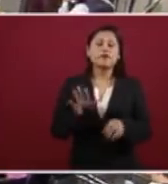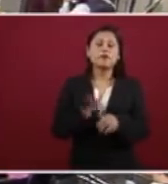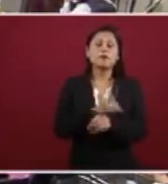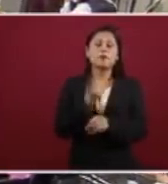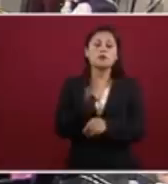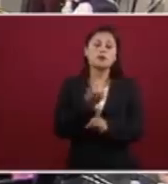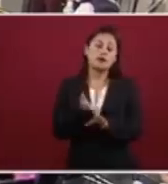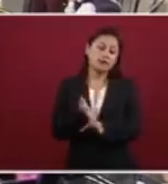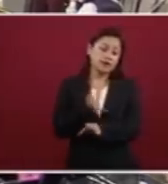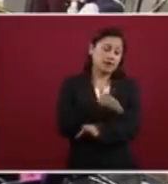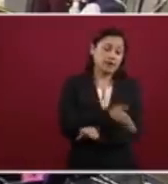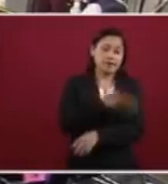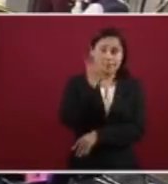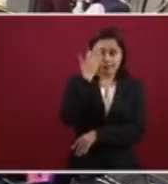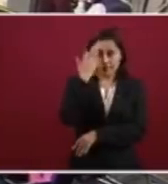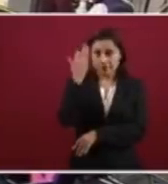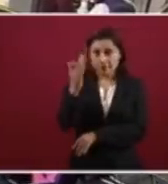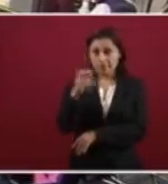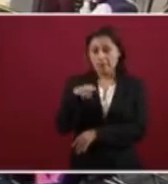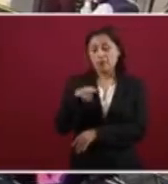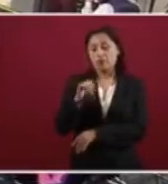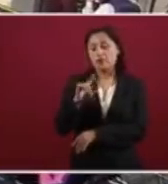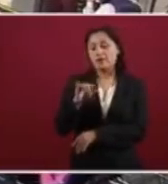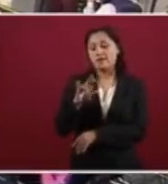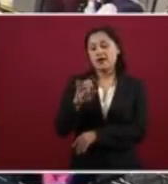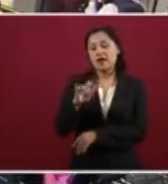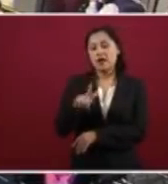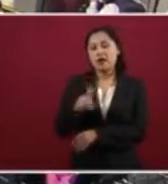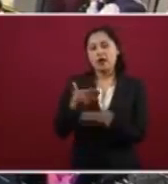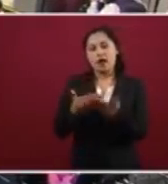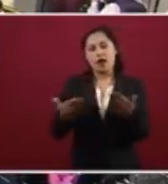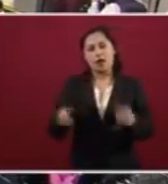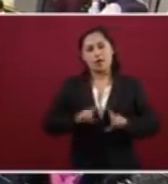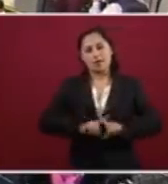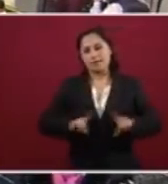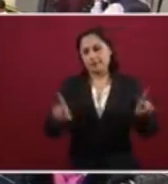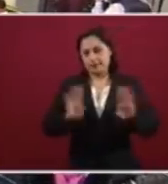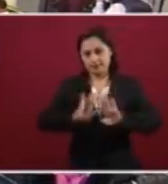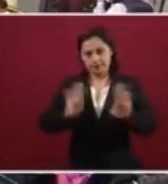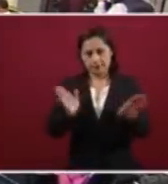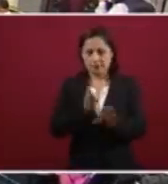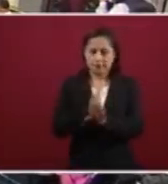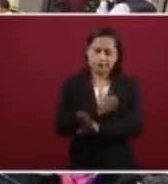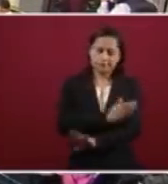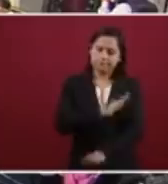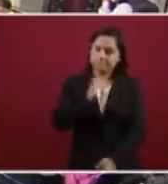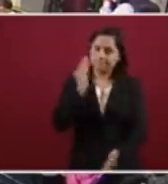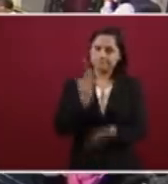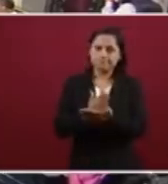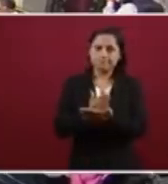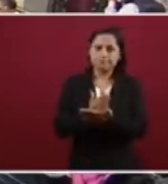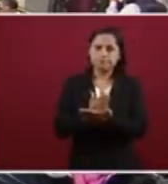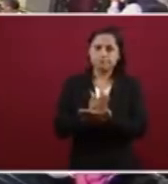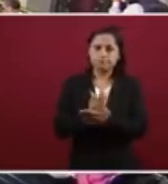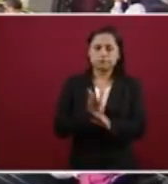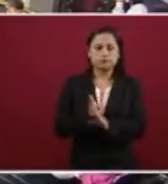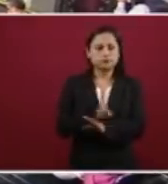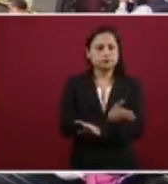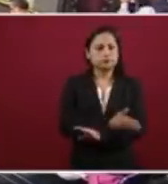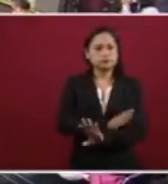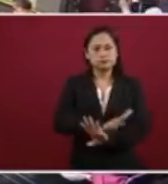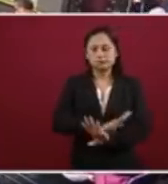neoliberal, que ya se terminó, ya se acabó esa pesadilla,